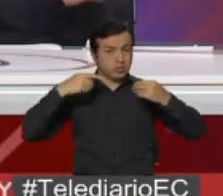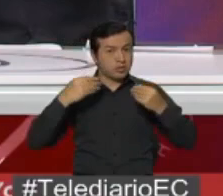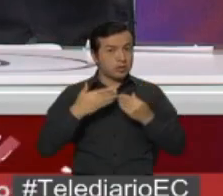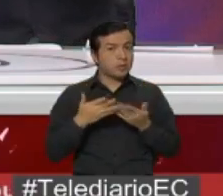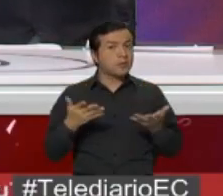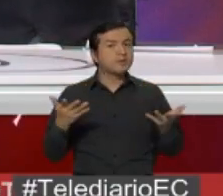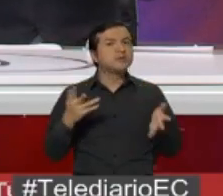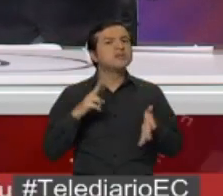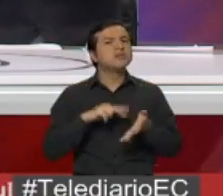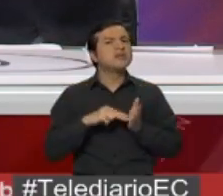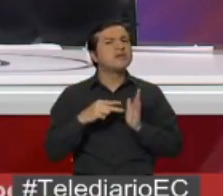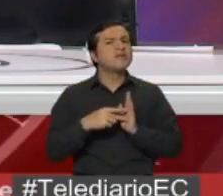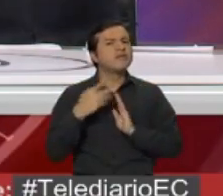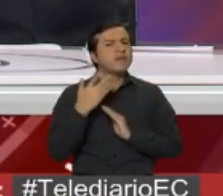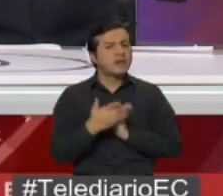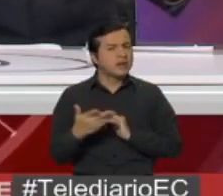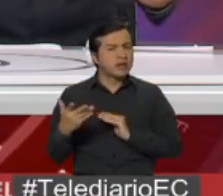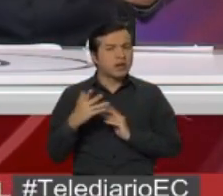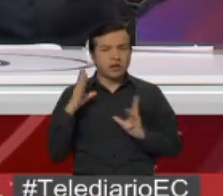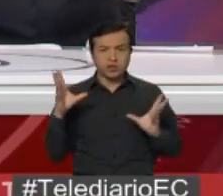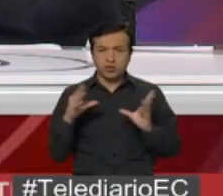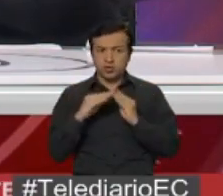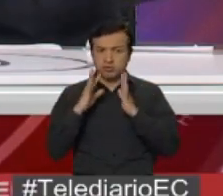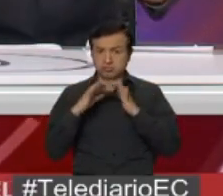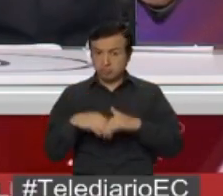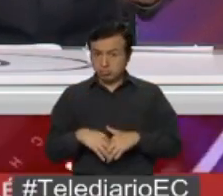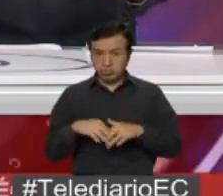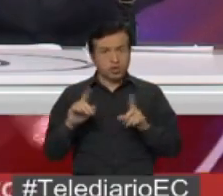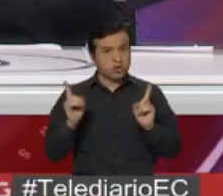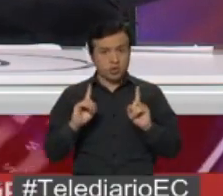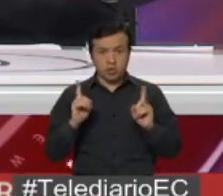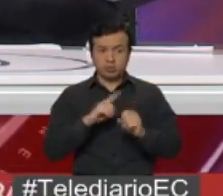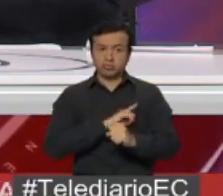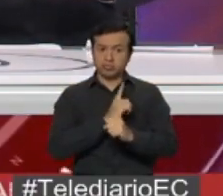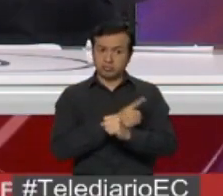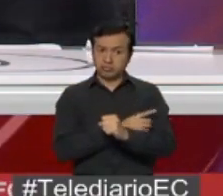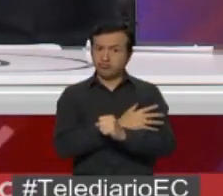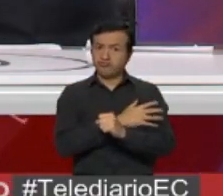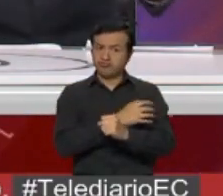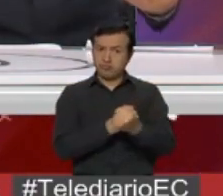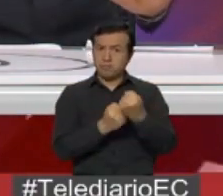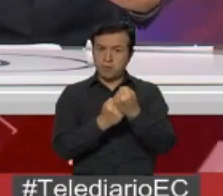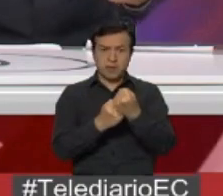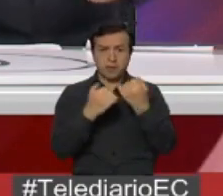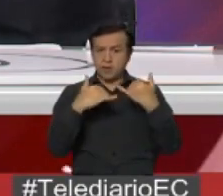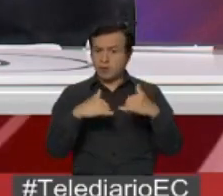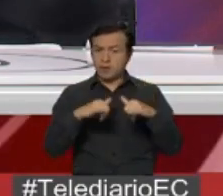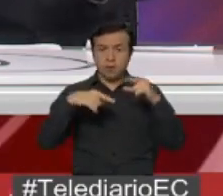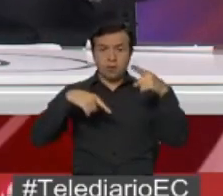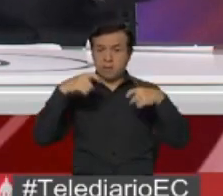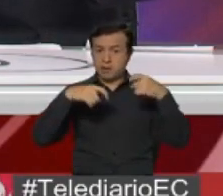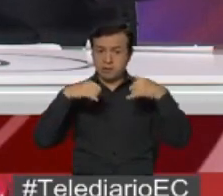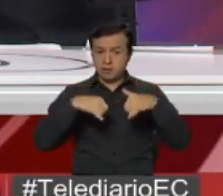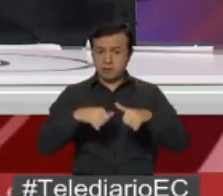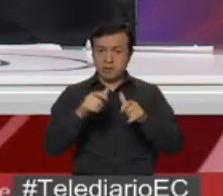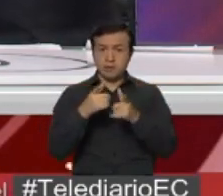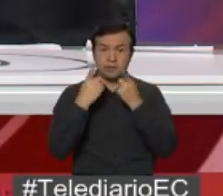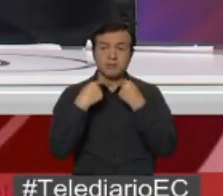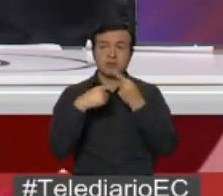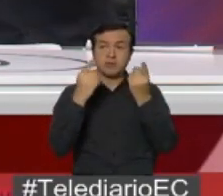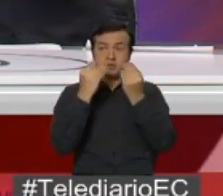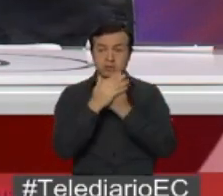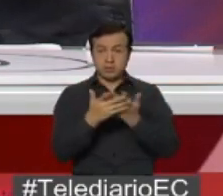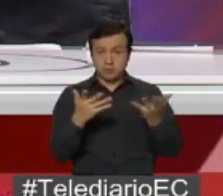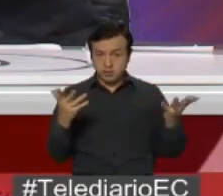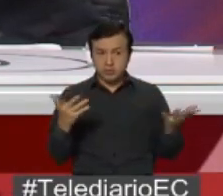esto no significa que el sistema esté debilitado por el contrario el sistema se encuentra a un fuerte y ese debería ser un mensaje también